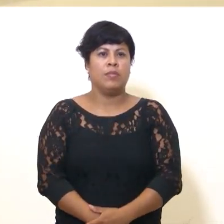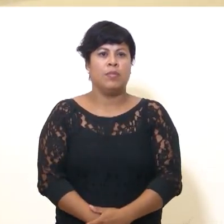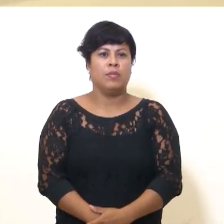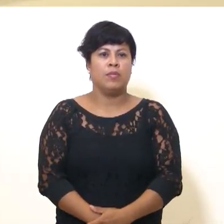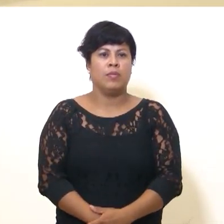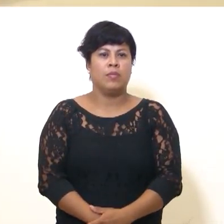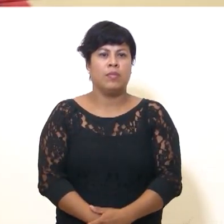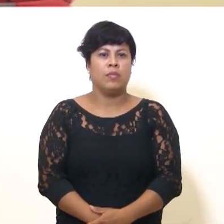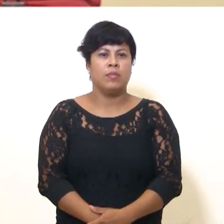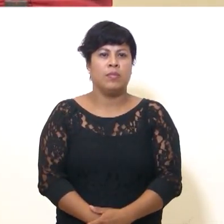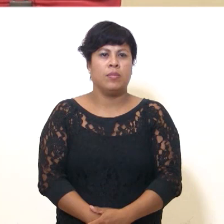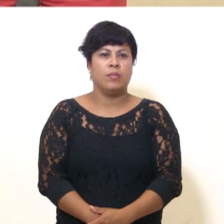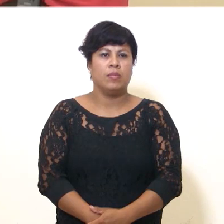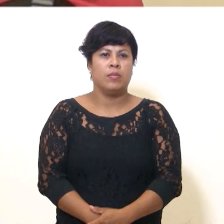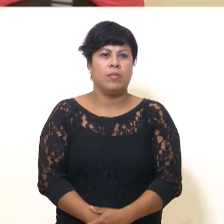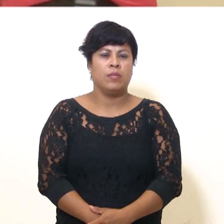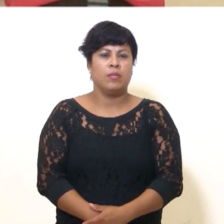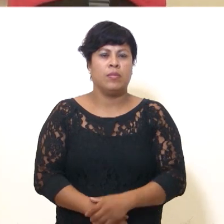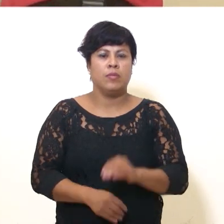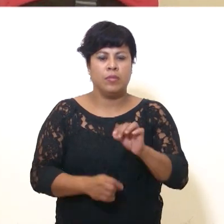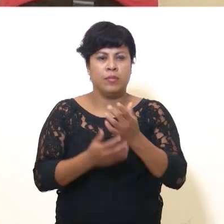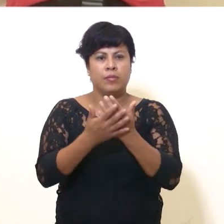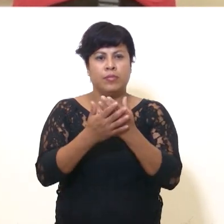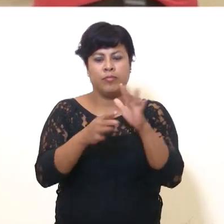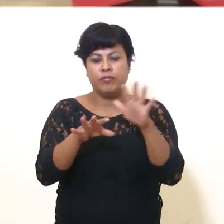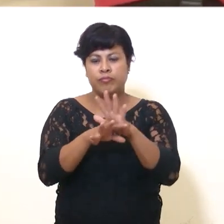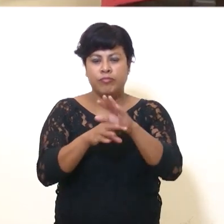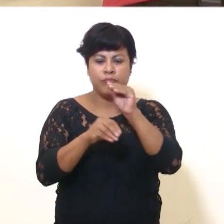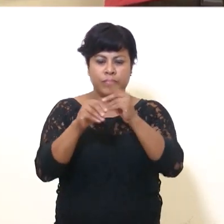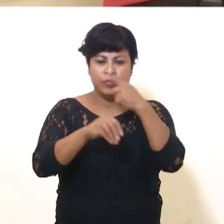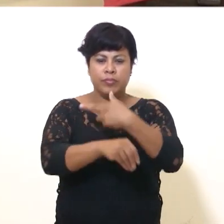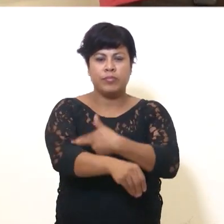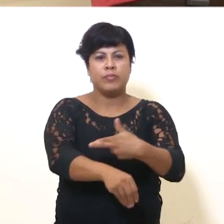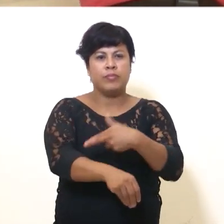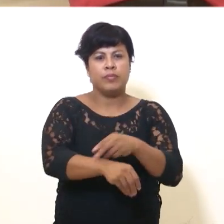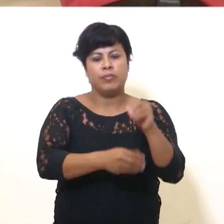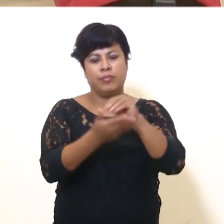Permítame usted, muchachón, un momentito.